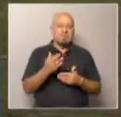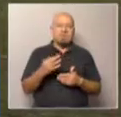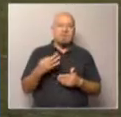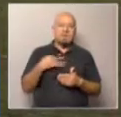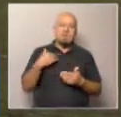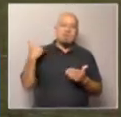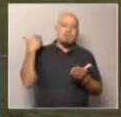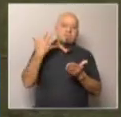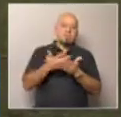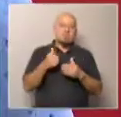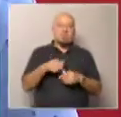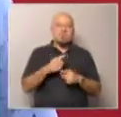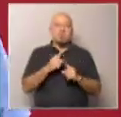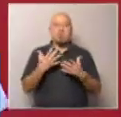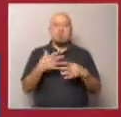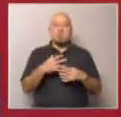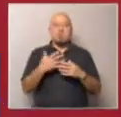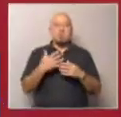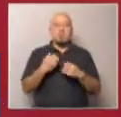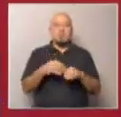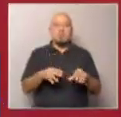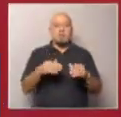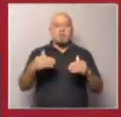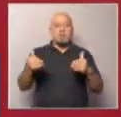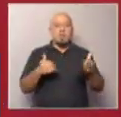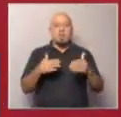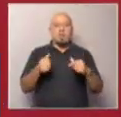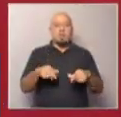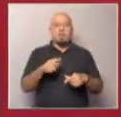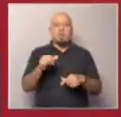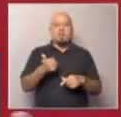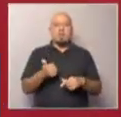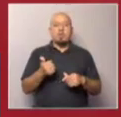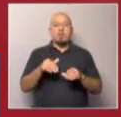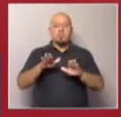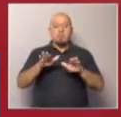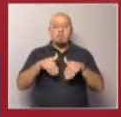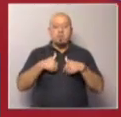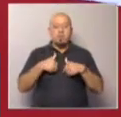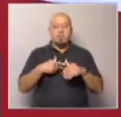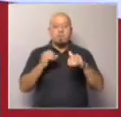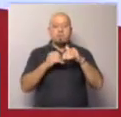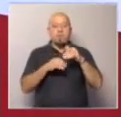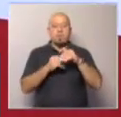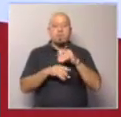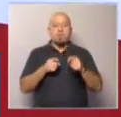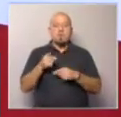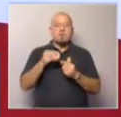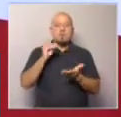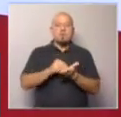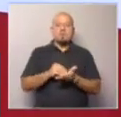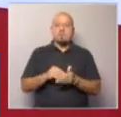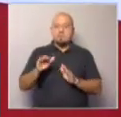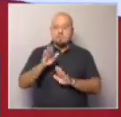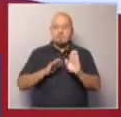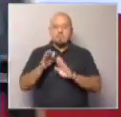te digo, no queremos perder el predio. Ustedes ganaron un fondo patrimonial de la Intendencia de Montevideo, sí. Y eso se va a aplicar a todo lo que es la